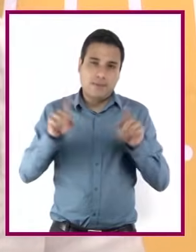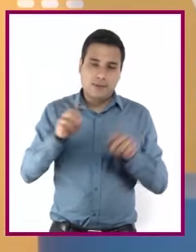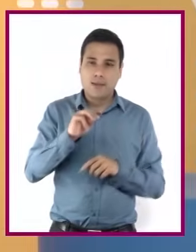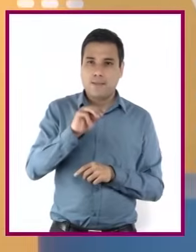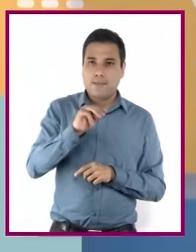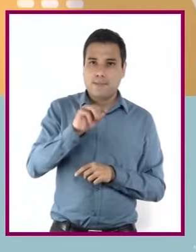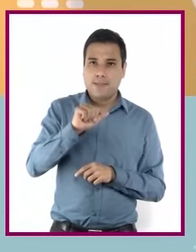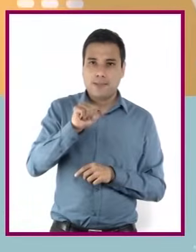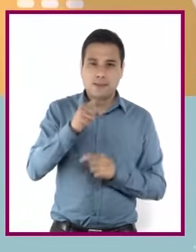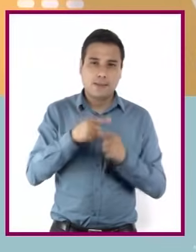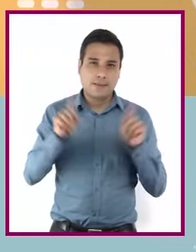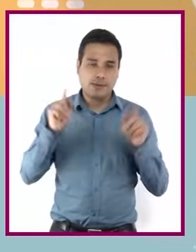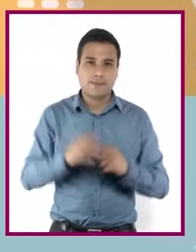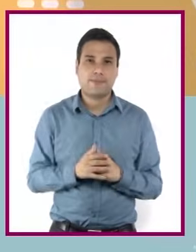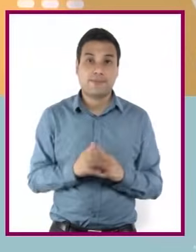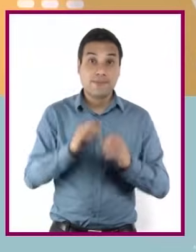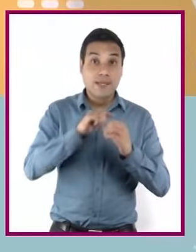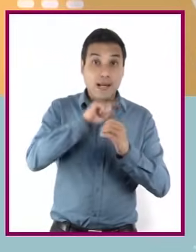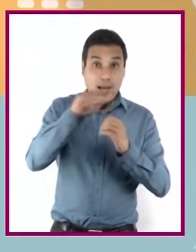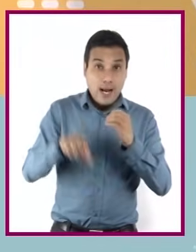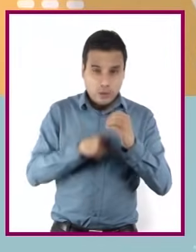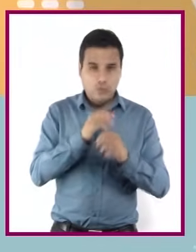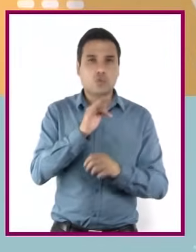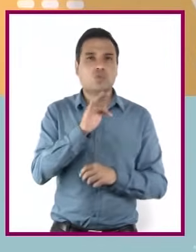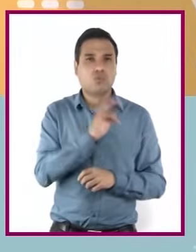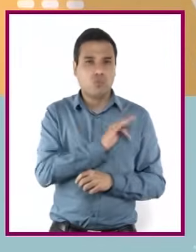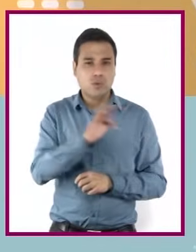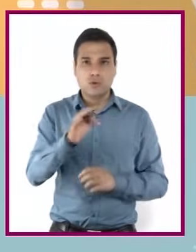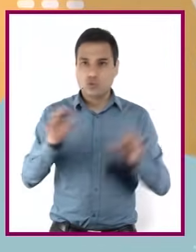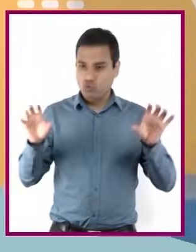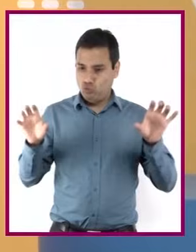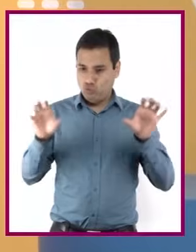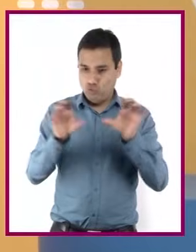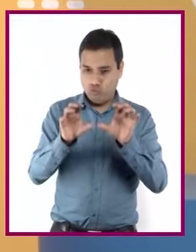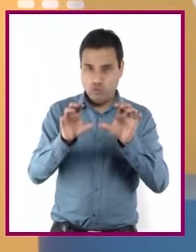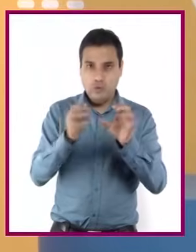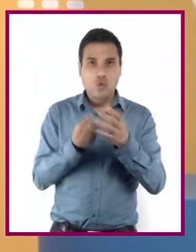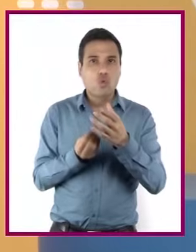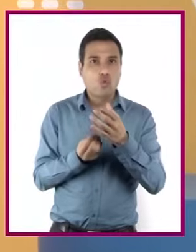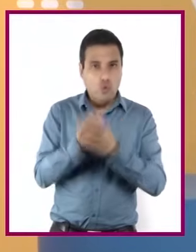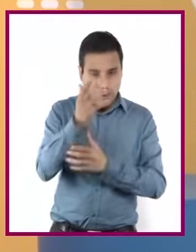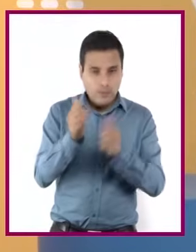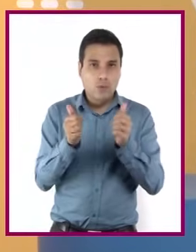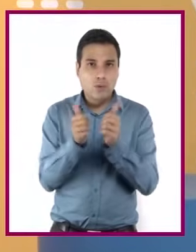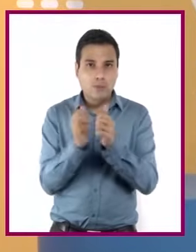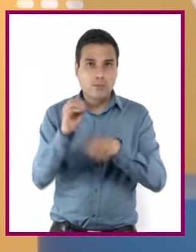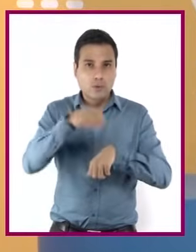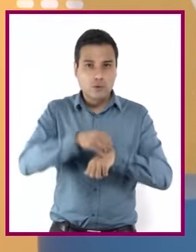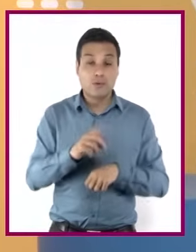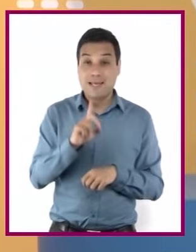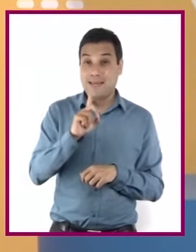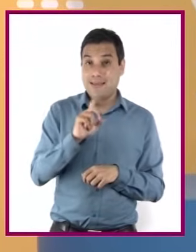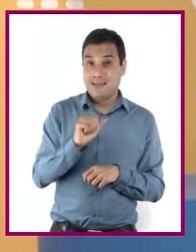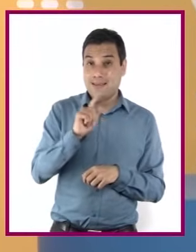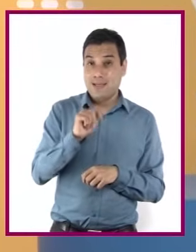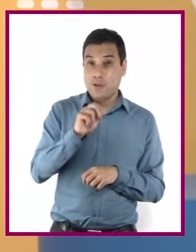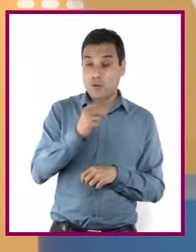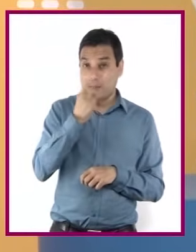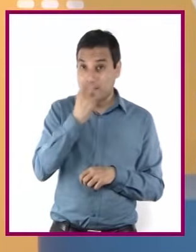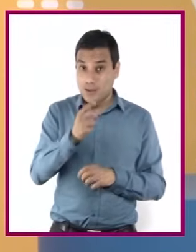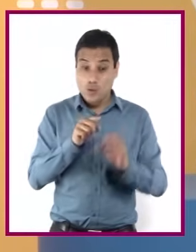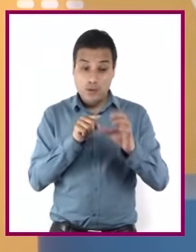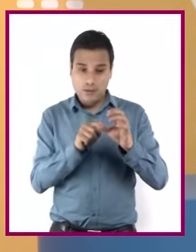distinta. Los átomos se pueden unir para formar compuestos. Dalton consideró a los átomos como